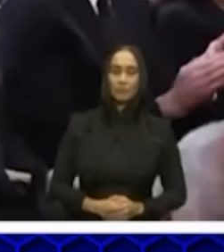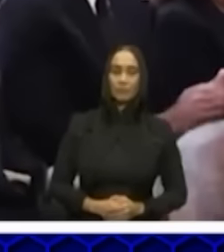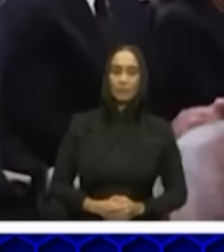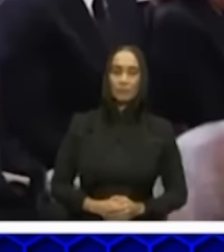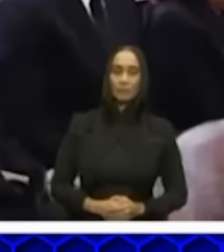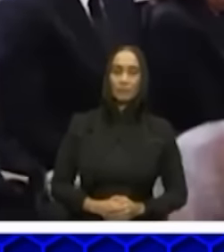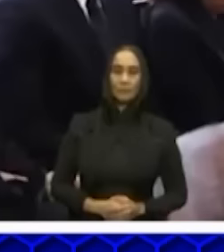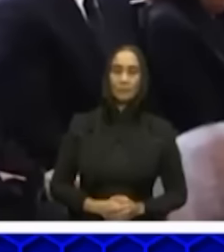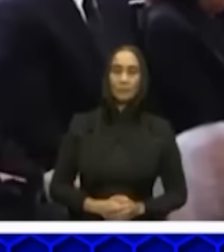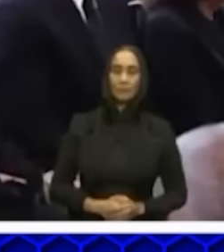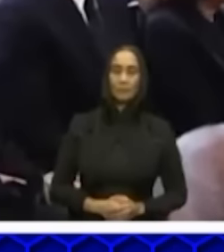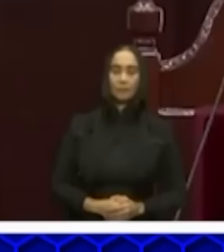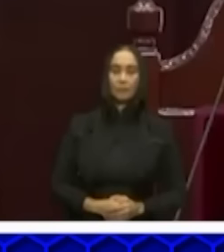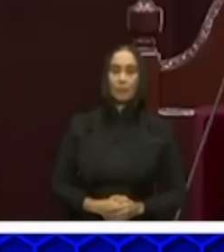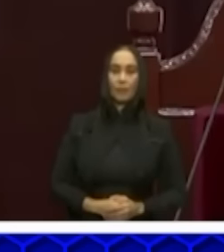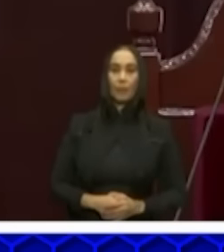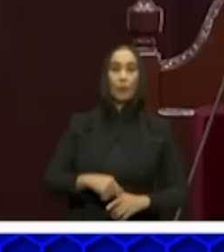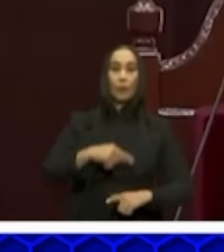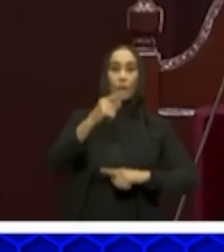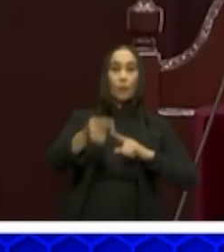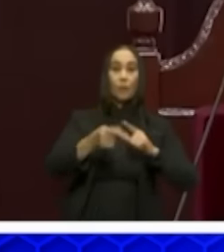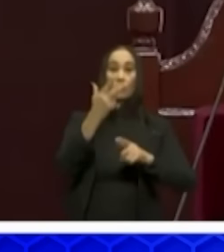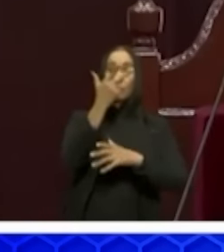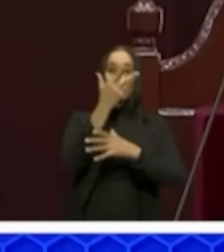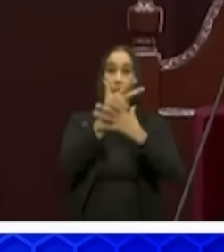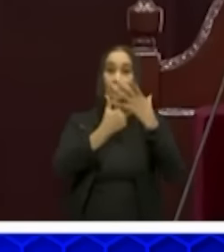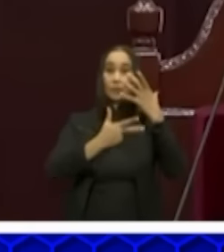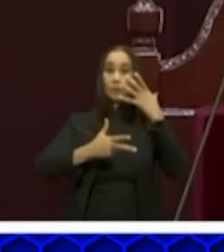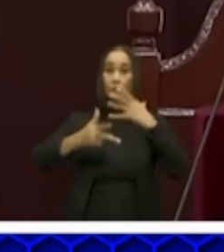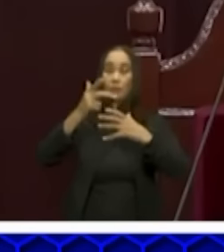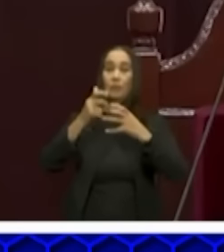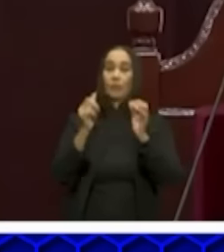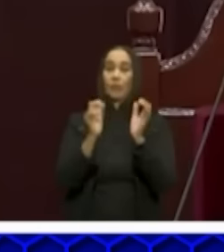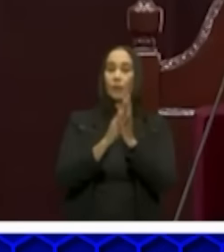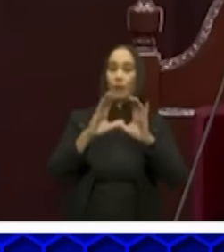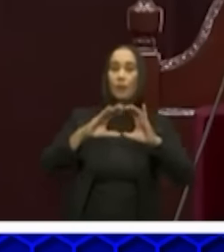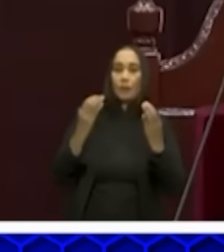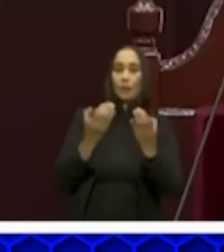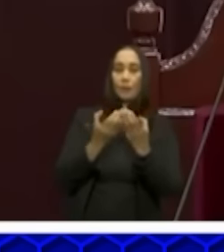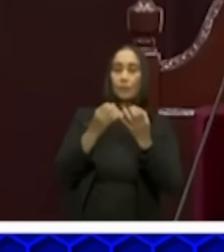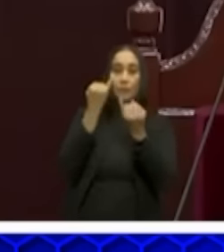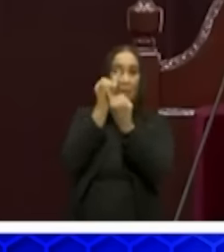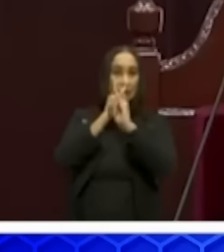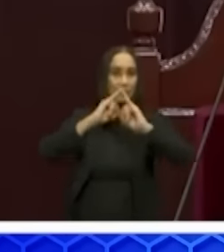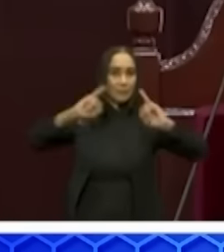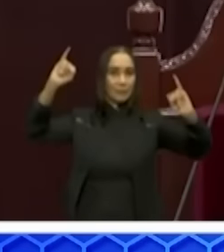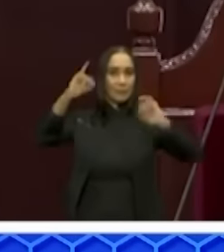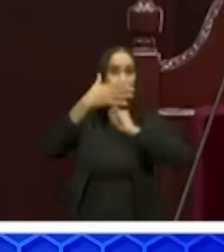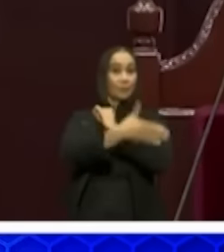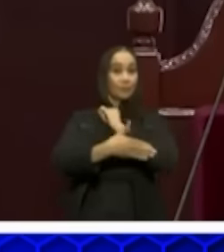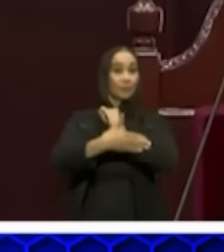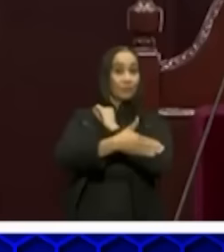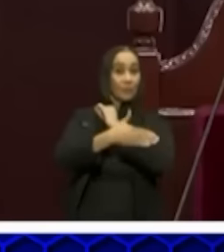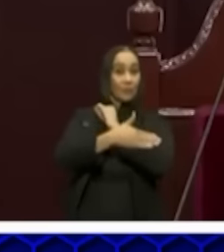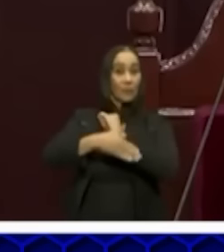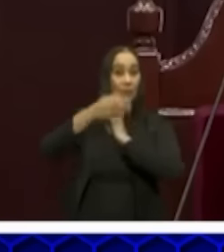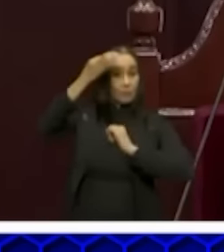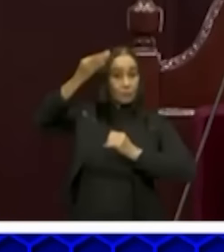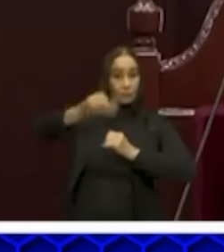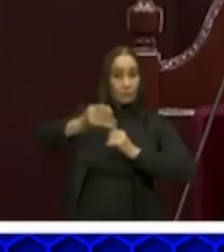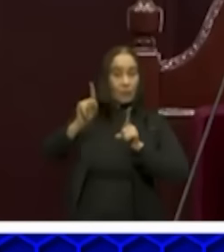de dos puntos 600 motocicletas 600,000 motocicletas tiene